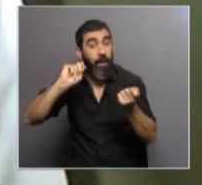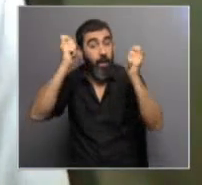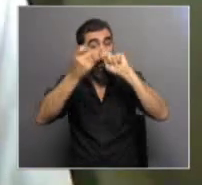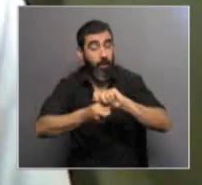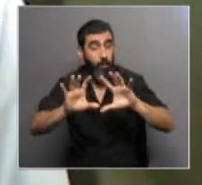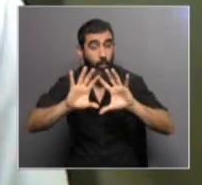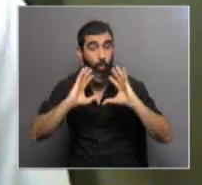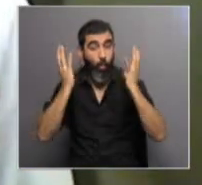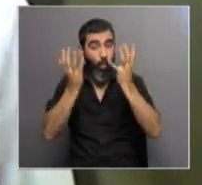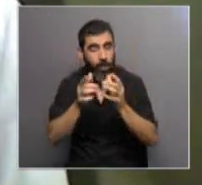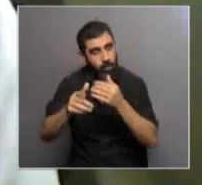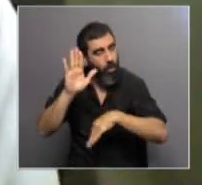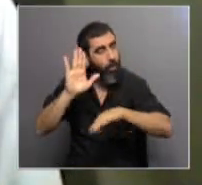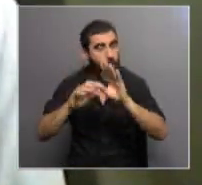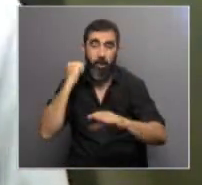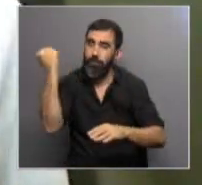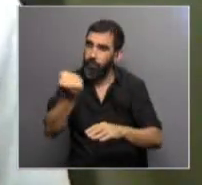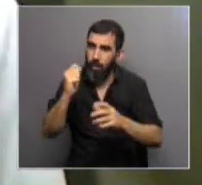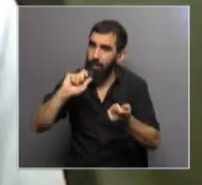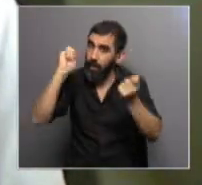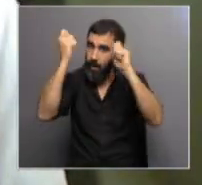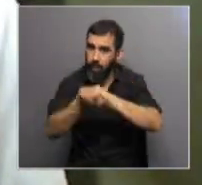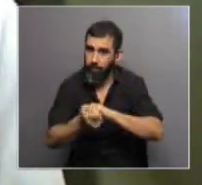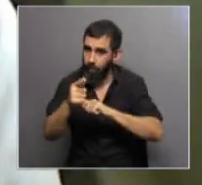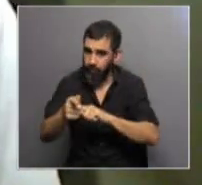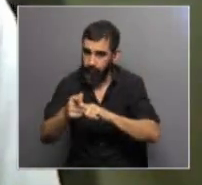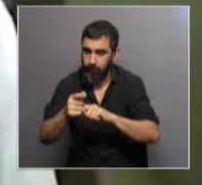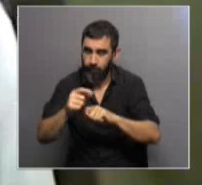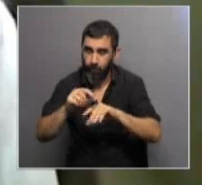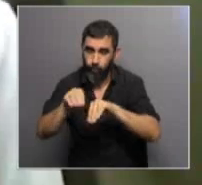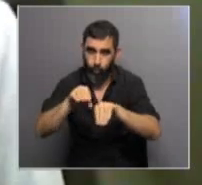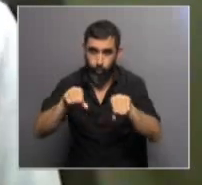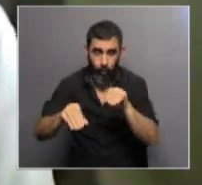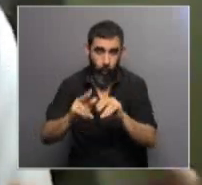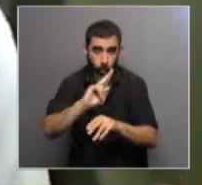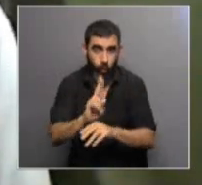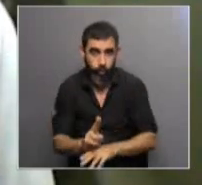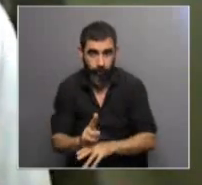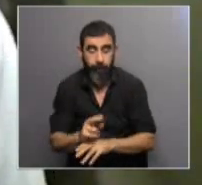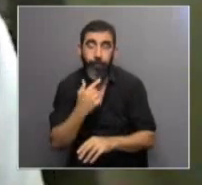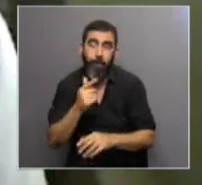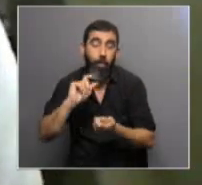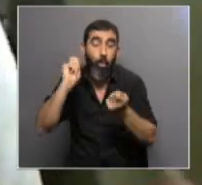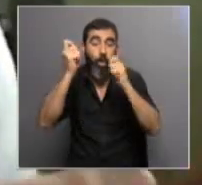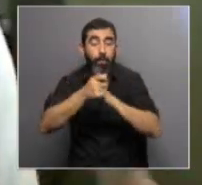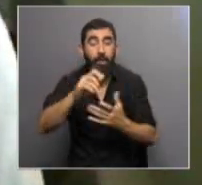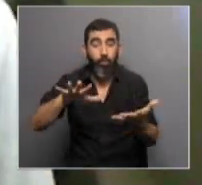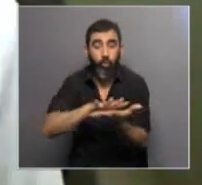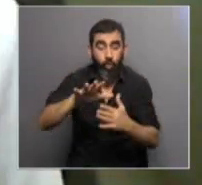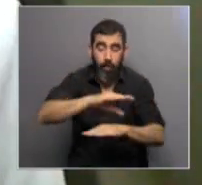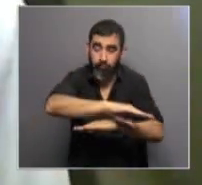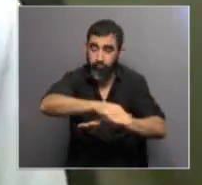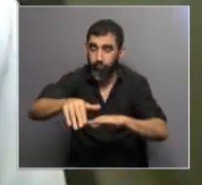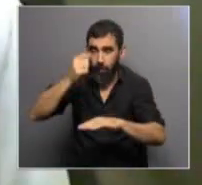factor más importante de transformación es el cambio de uso del suelo fuimos cambiando de una zona costera con